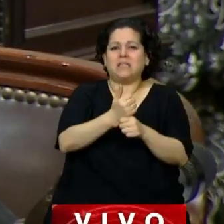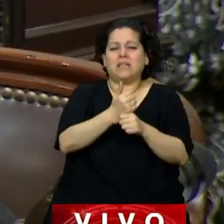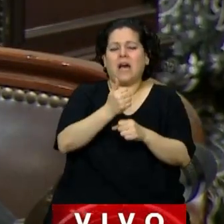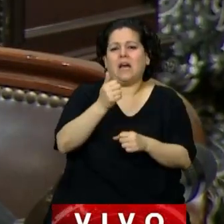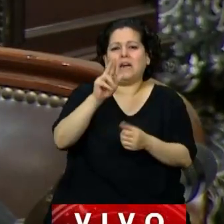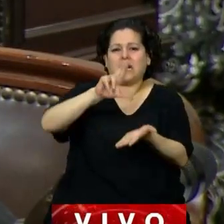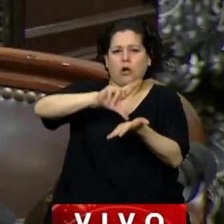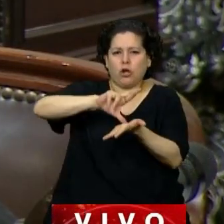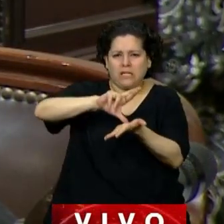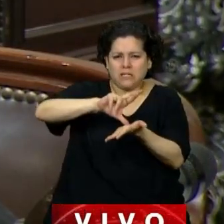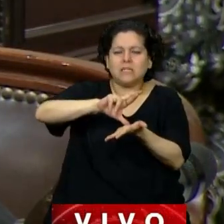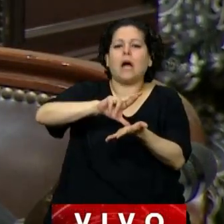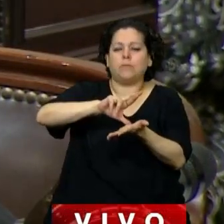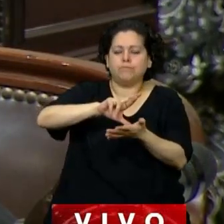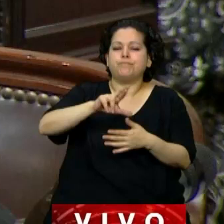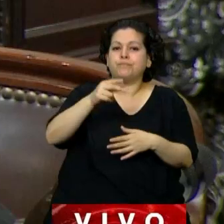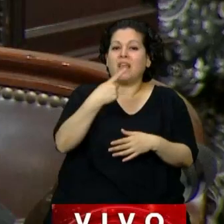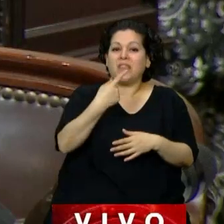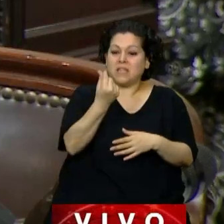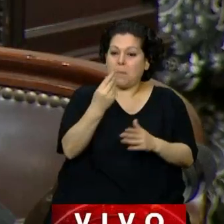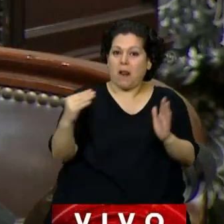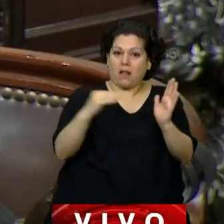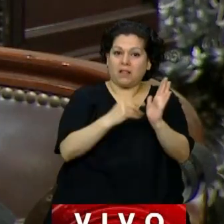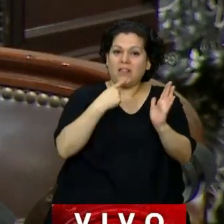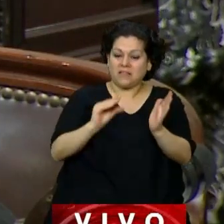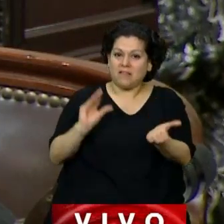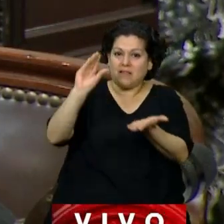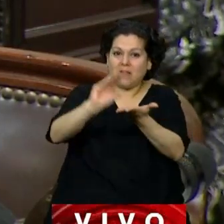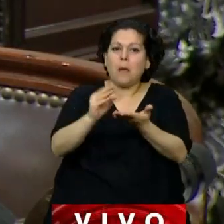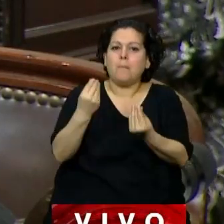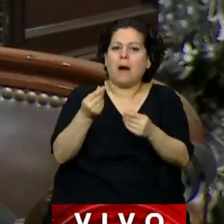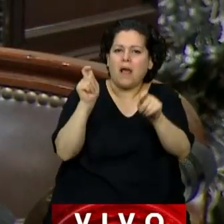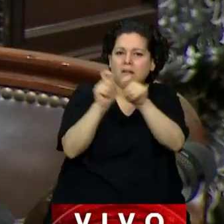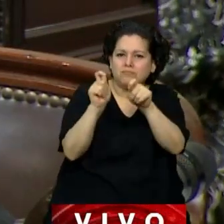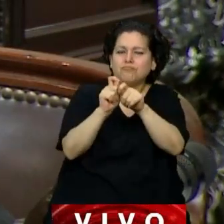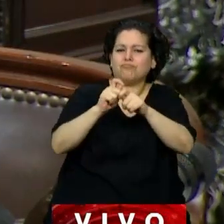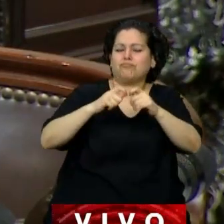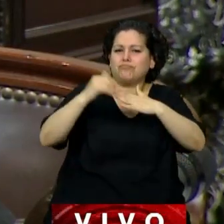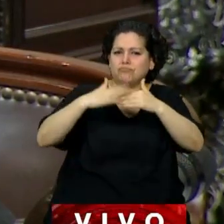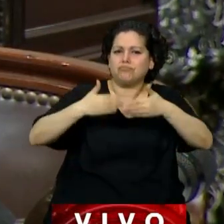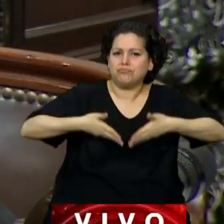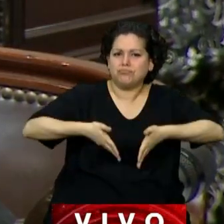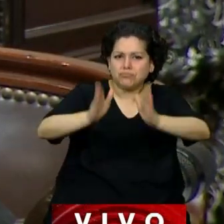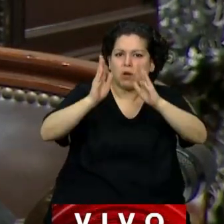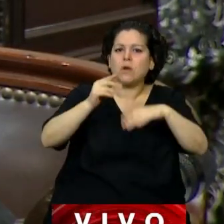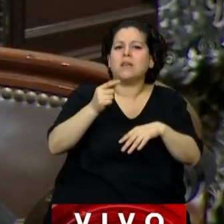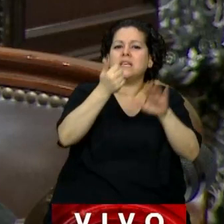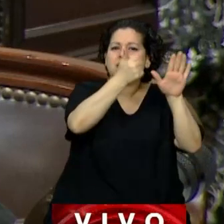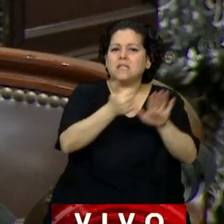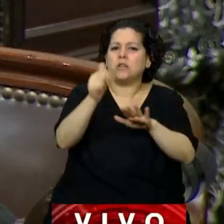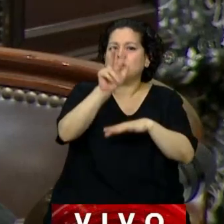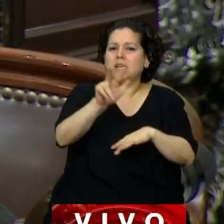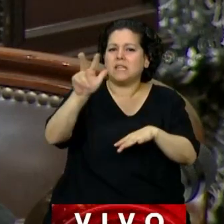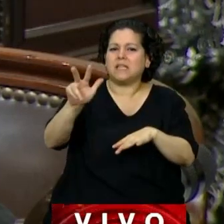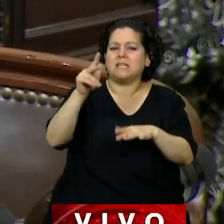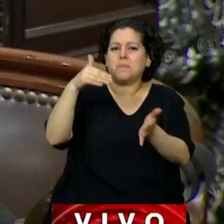que la suma de lo proyectado para su mantenimiento y conservación en toda su extensión es de 633